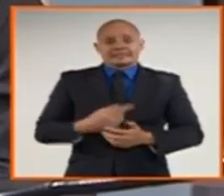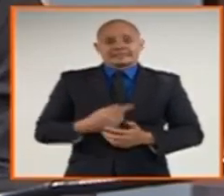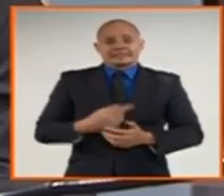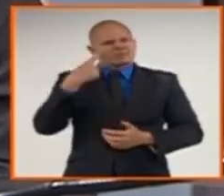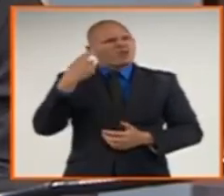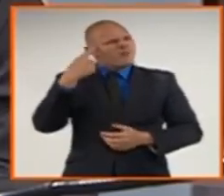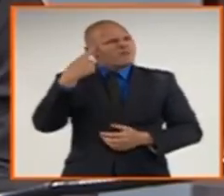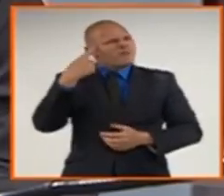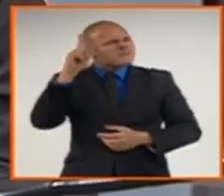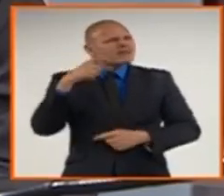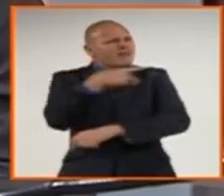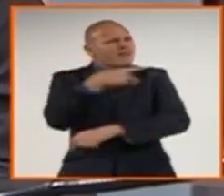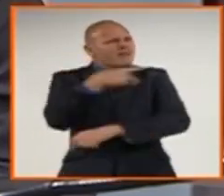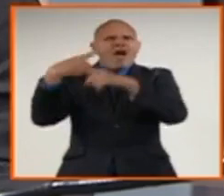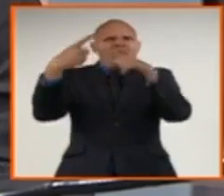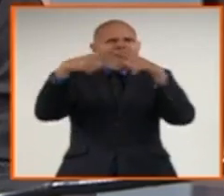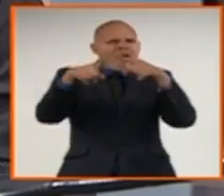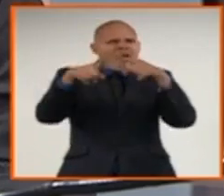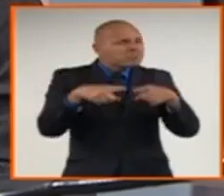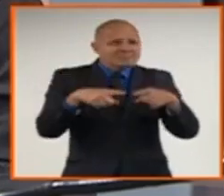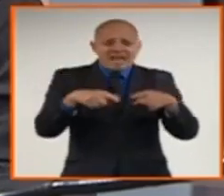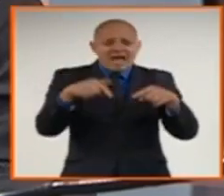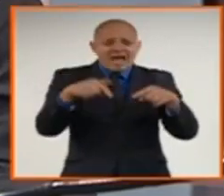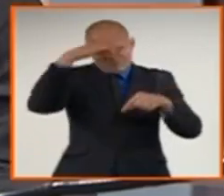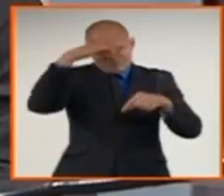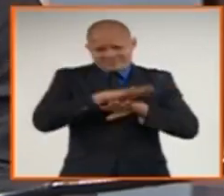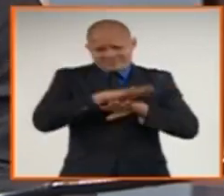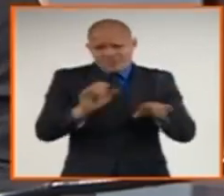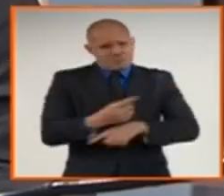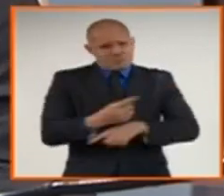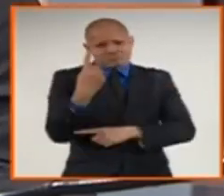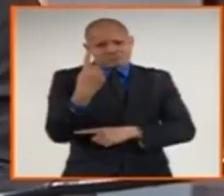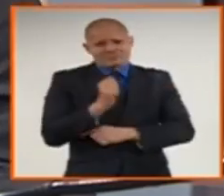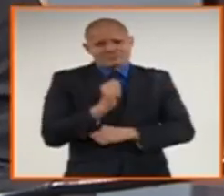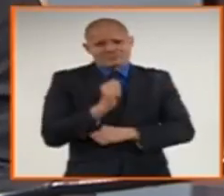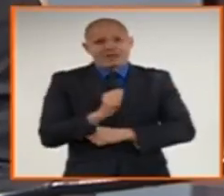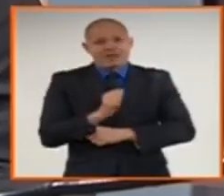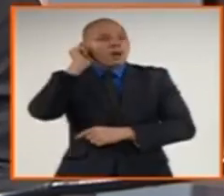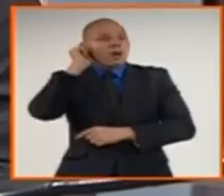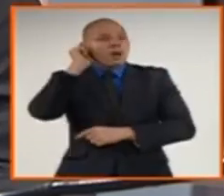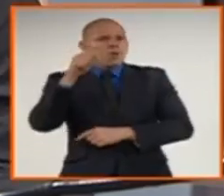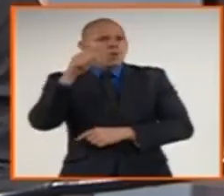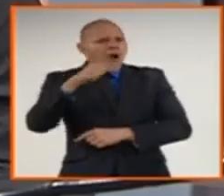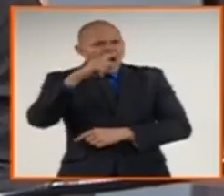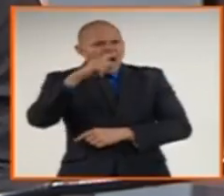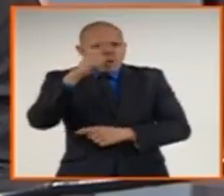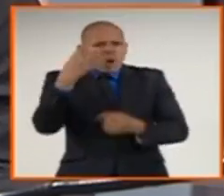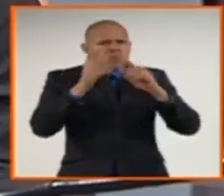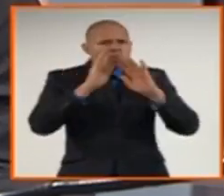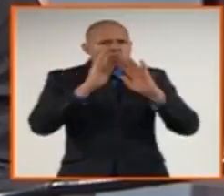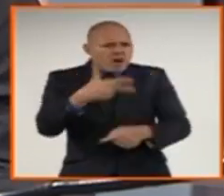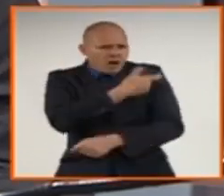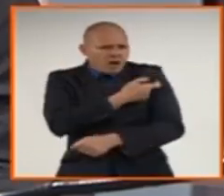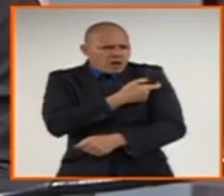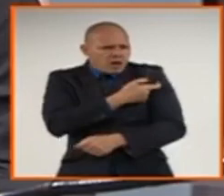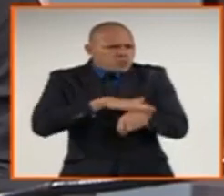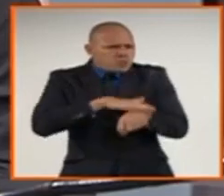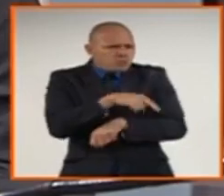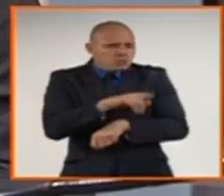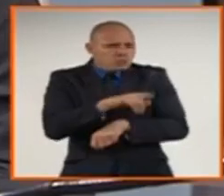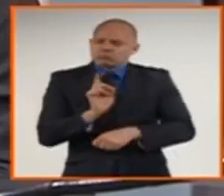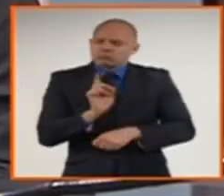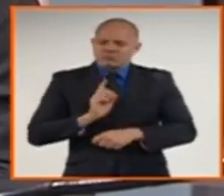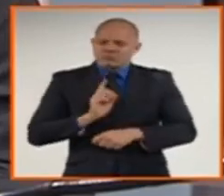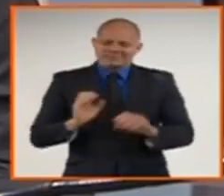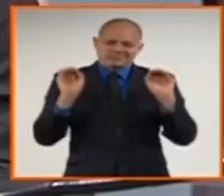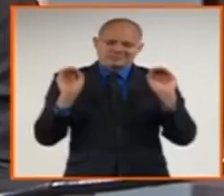exhibir. Y ningún fallecido. Por la vacunación, por supuesto que no, por supuesto que ningún fallecido, ningún efecto